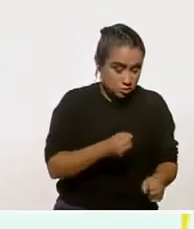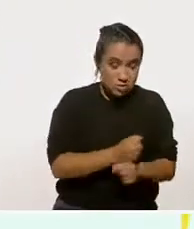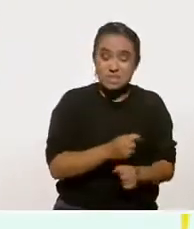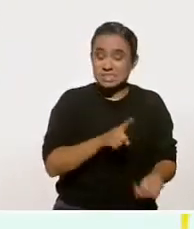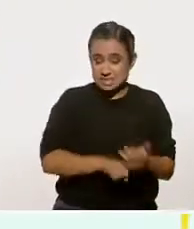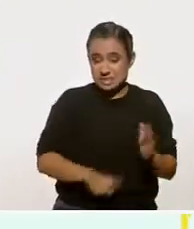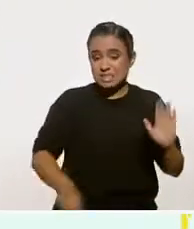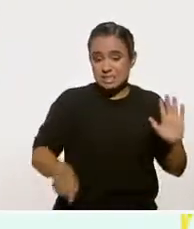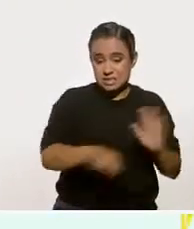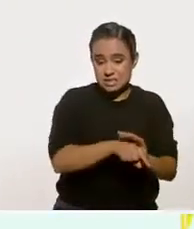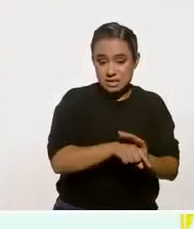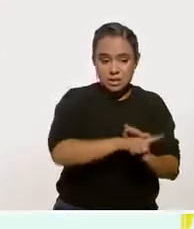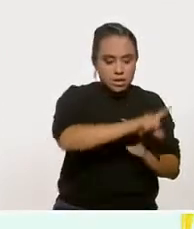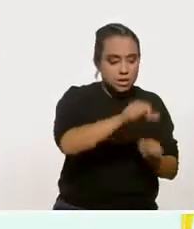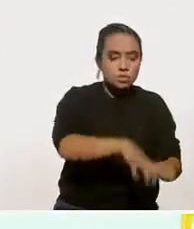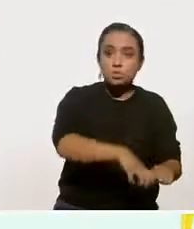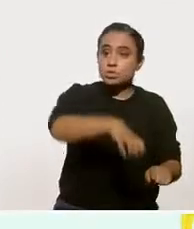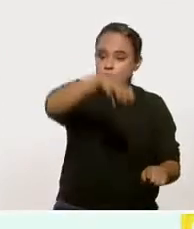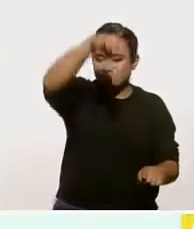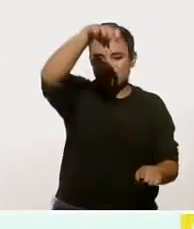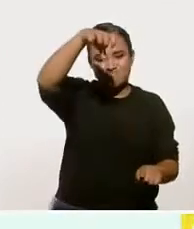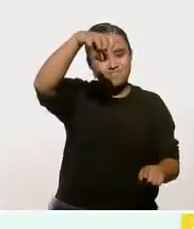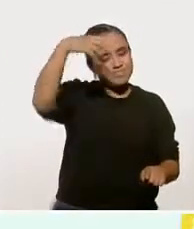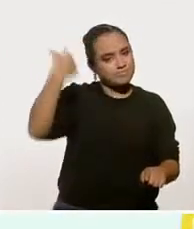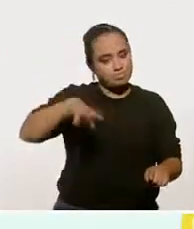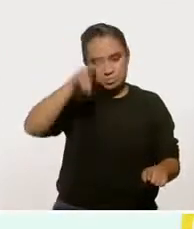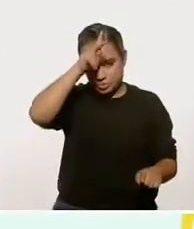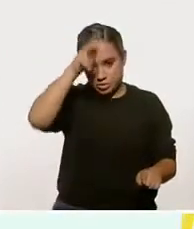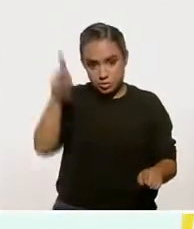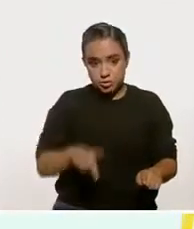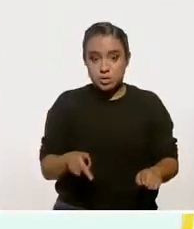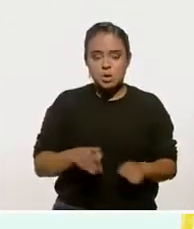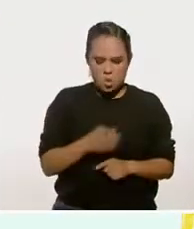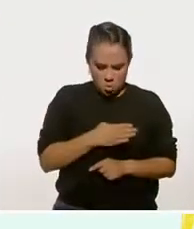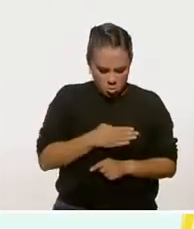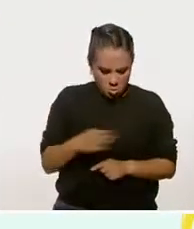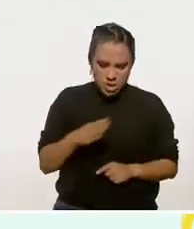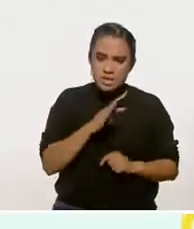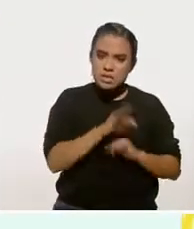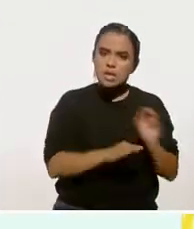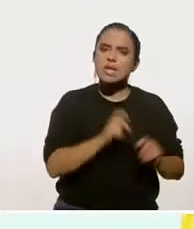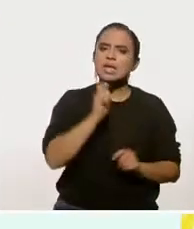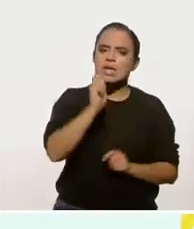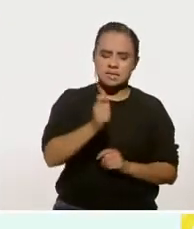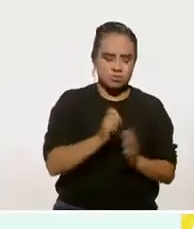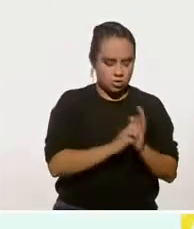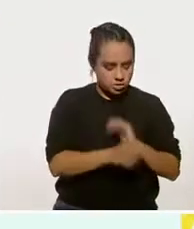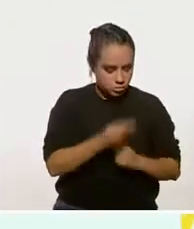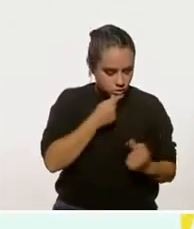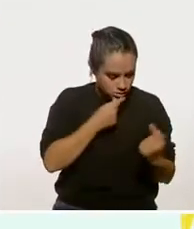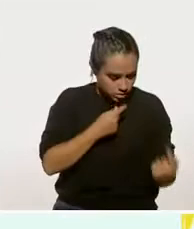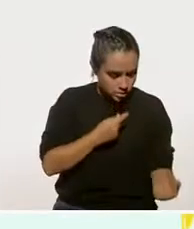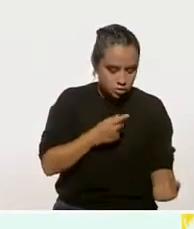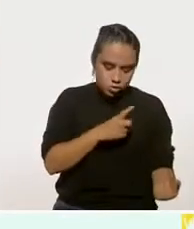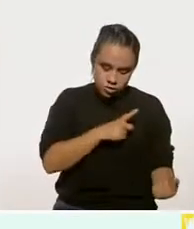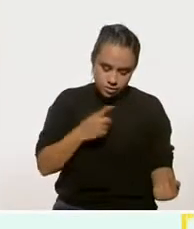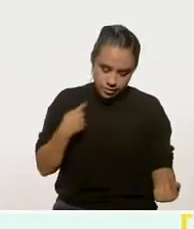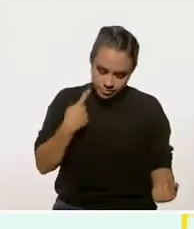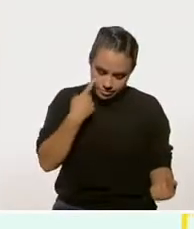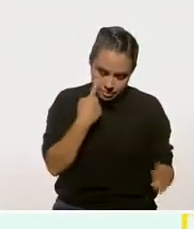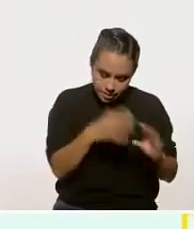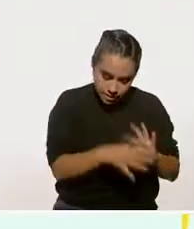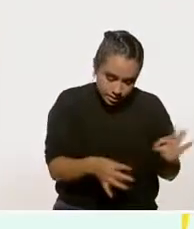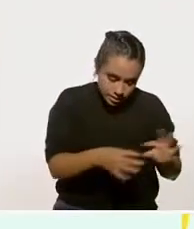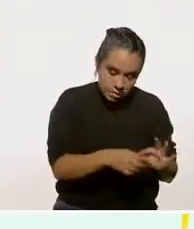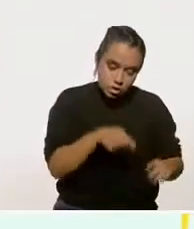niñas cuando son adultos. No, los buenos tratos implica decirle a un niño y a una niña asertivamente, esto es lo que